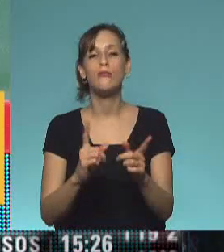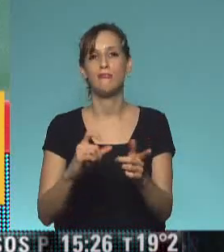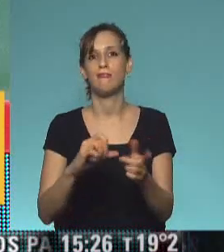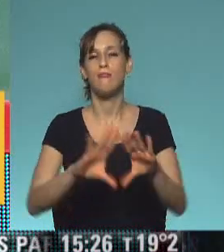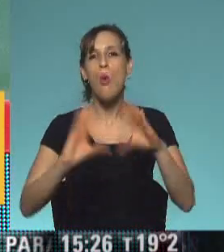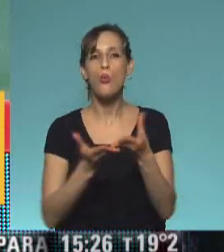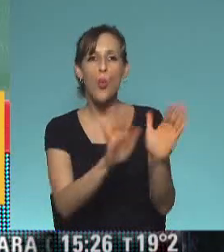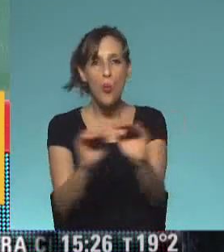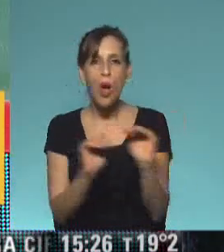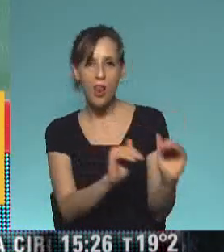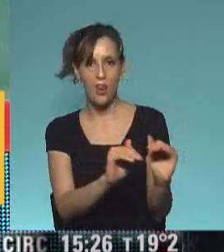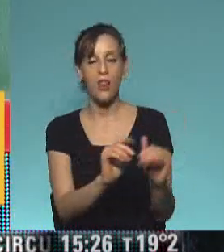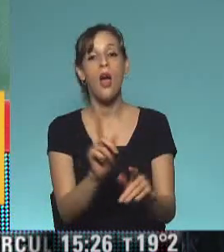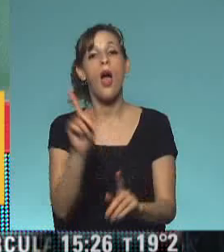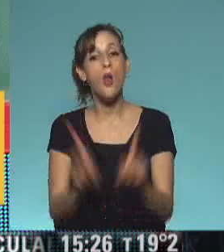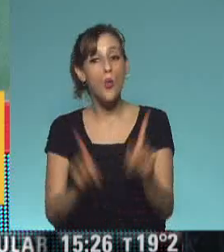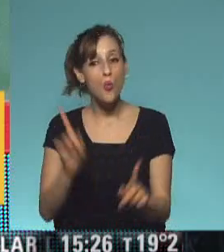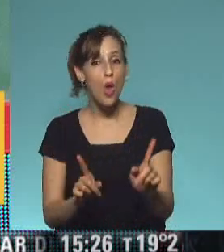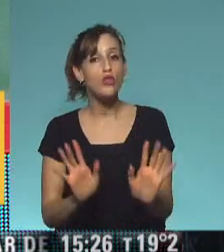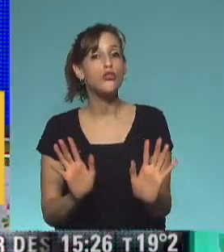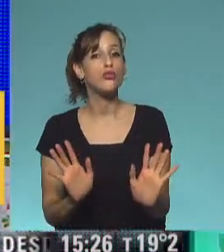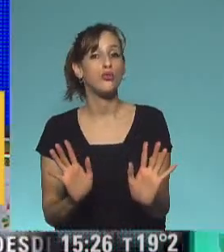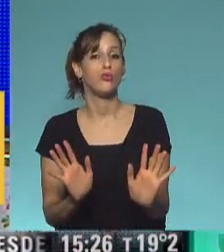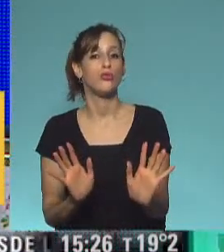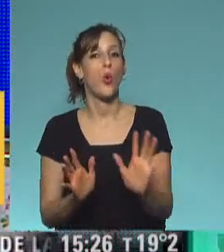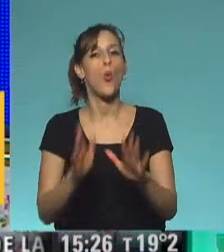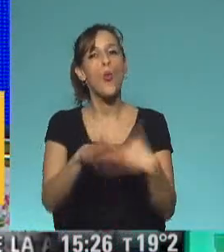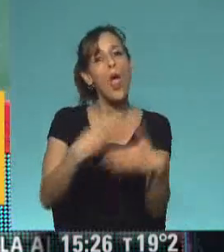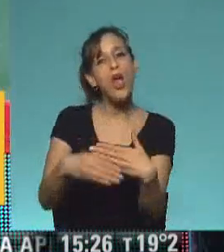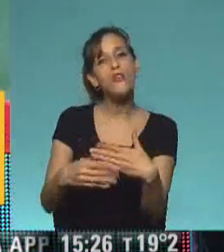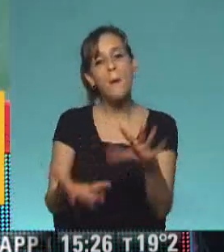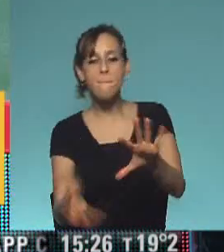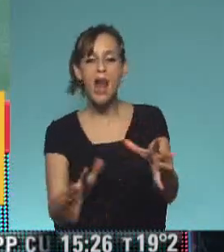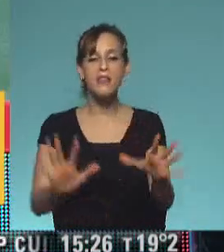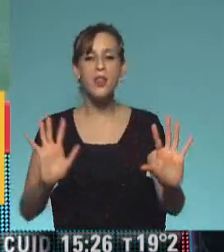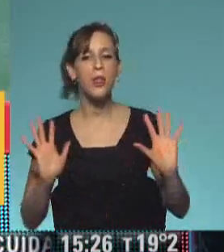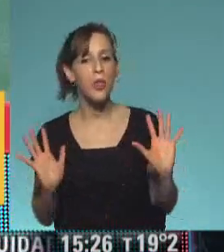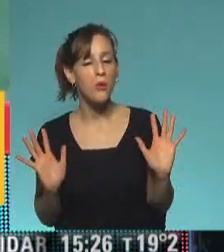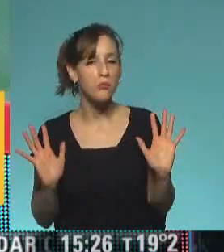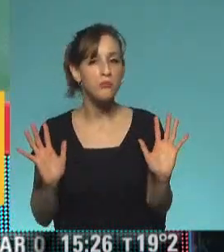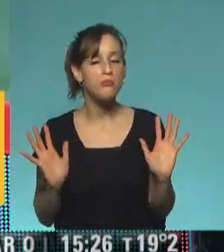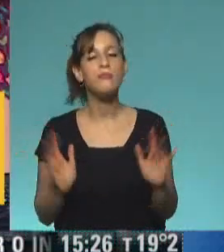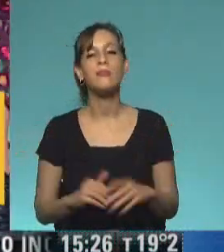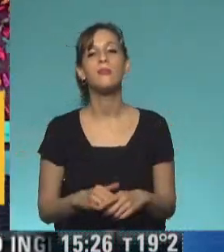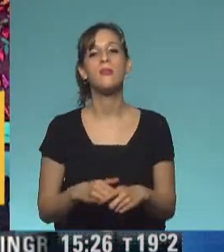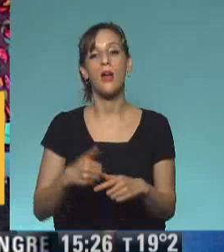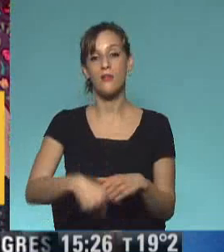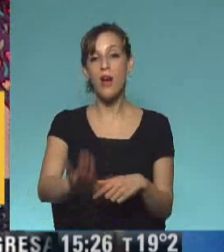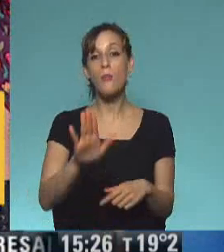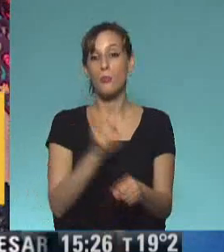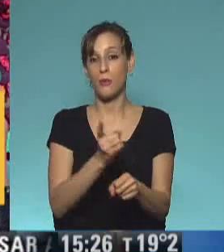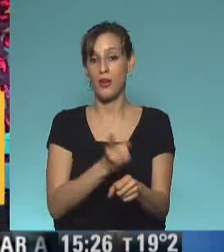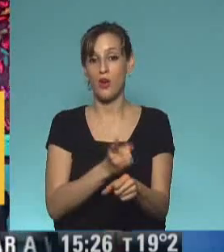en otros países que son parecidos a un juego que se juega en otro lado. ¿Ah, sí? ¿No? Como que por ahí uno puede encontrar relaciones. Vamos a conocer